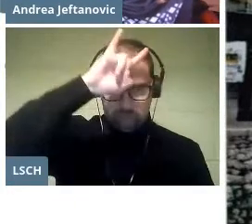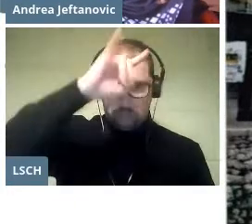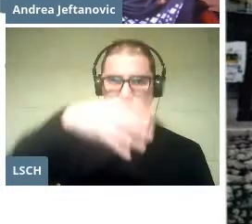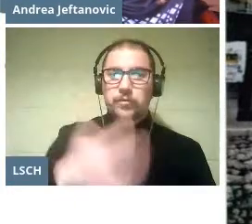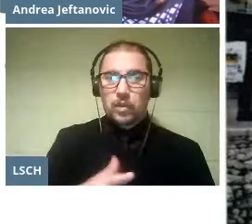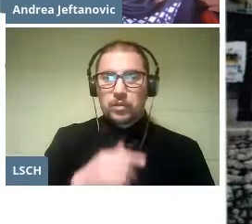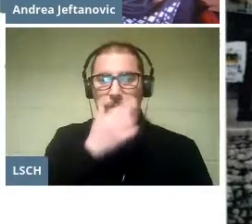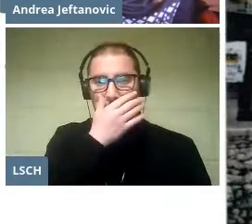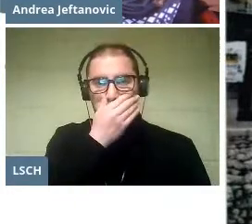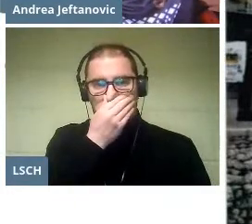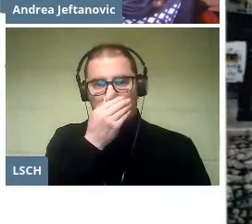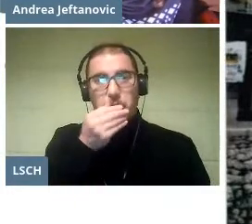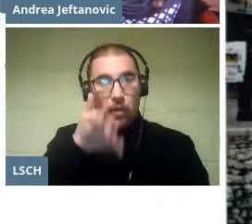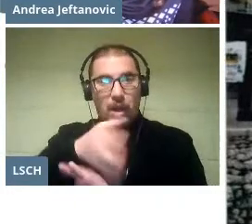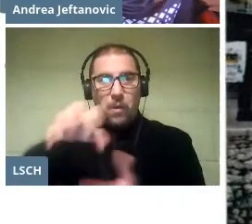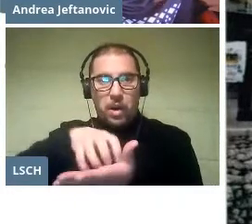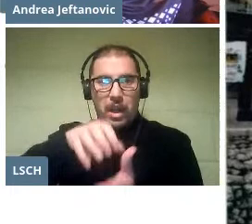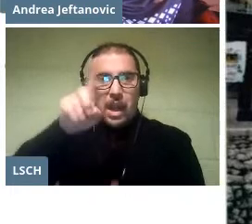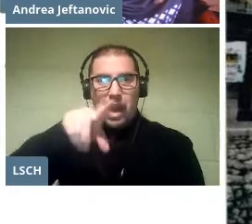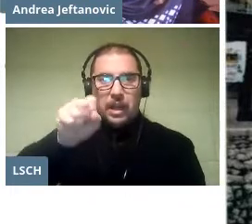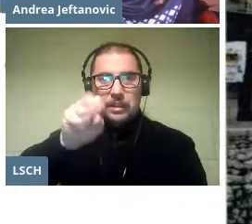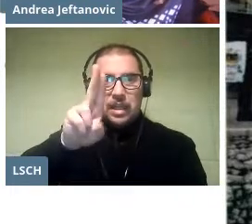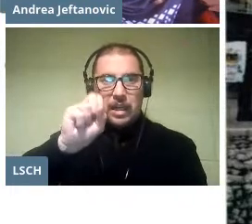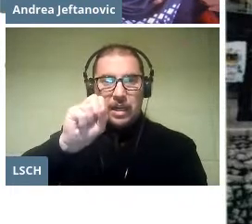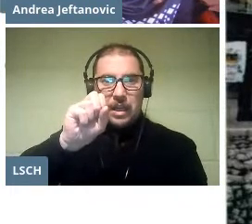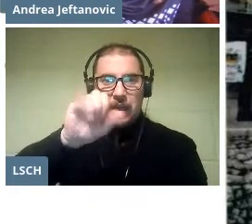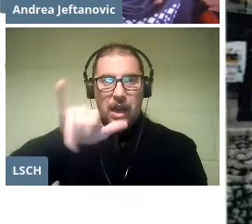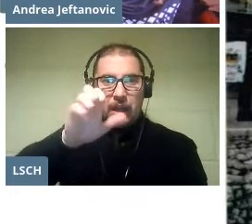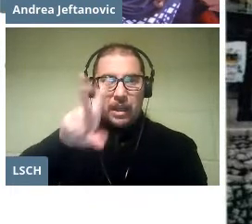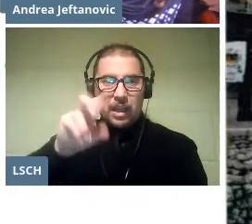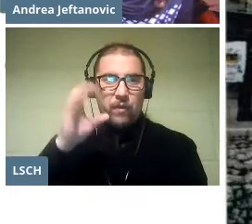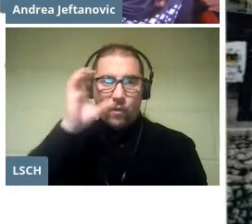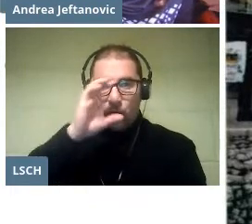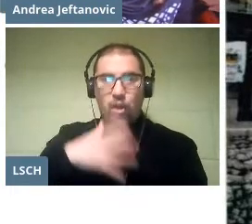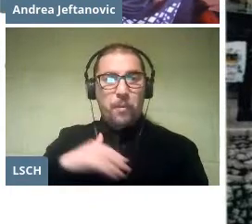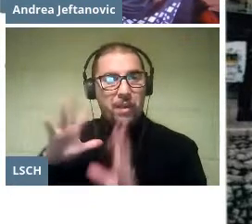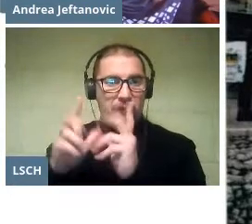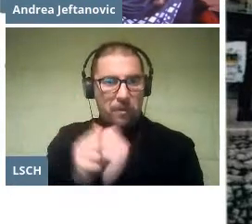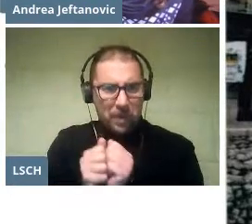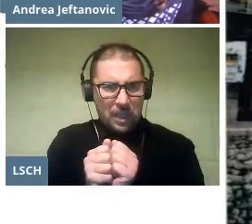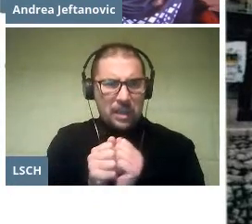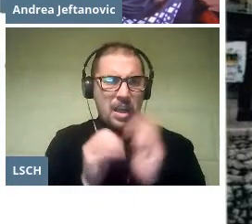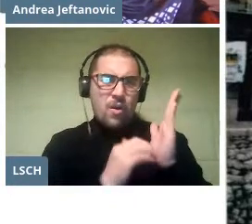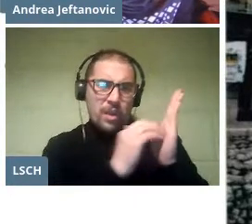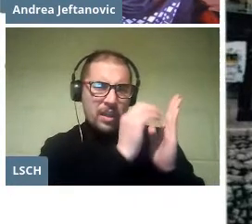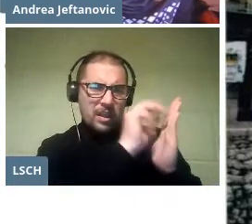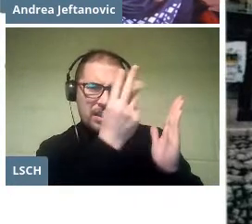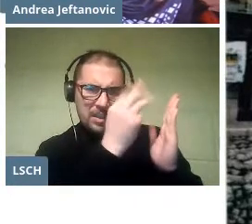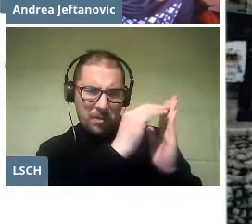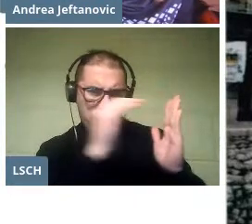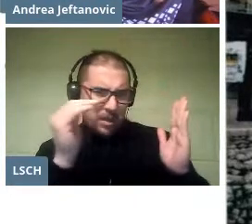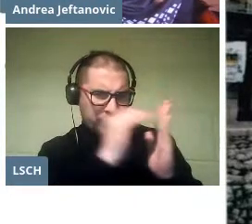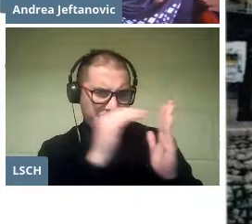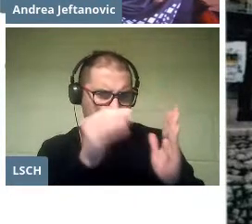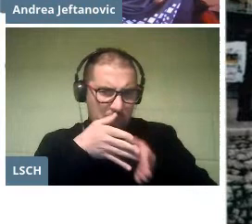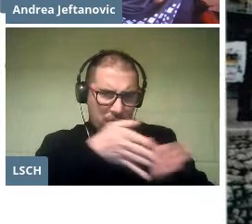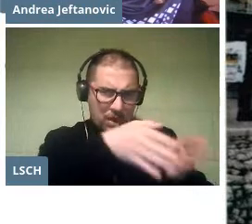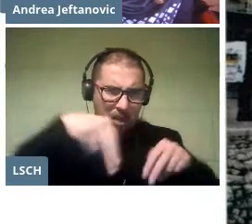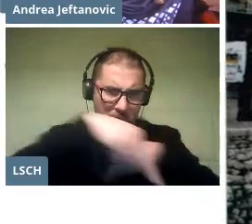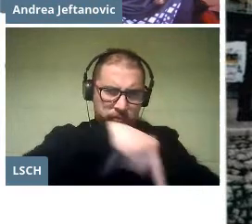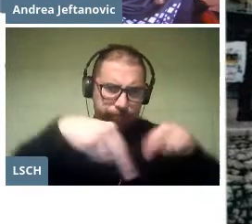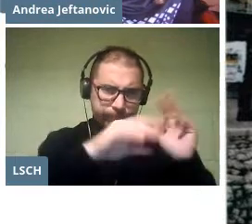Llegué a Sarajevo buscando recorrer direcciones familiares, un departamento en un tercer piso, en una calle